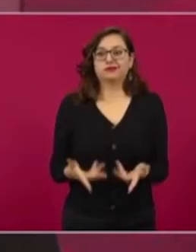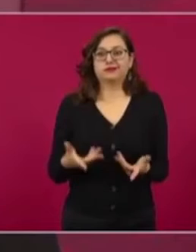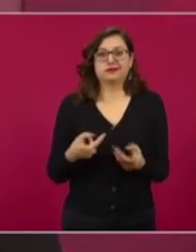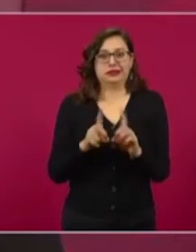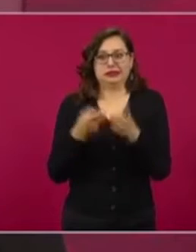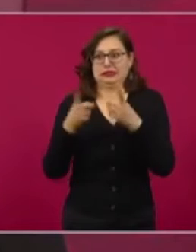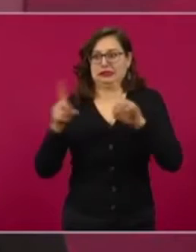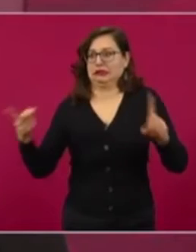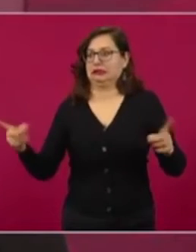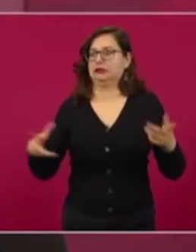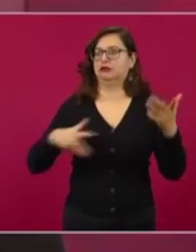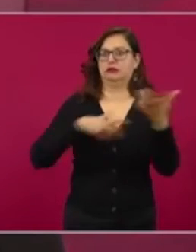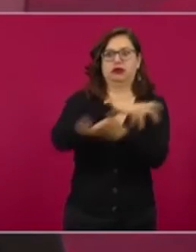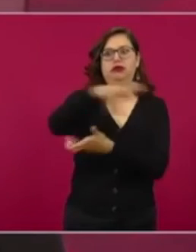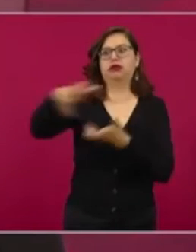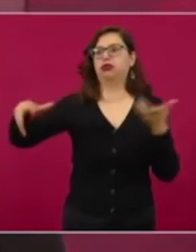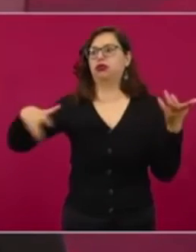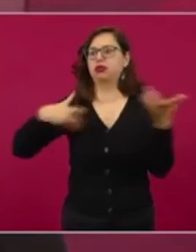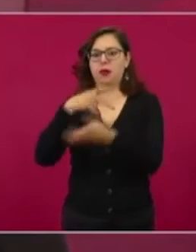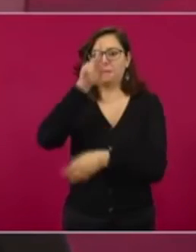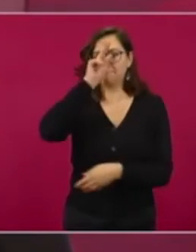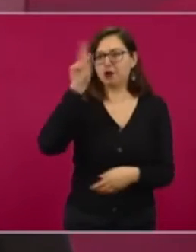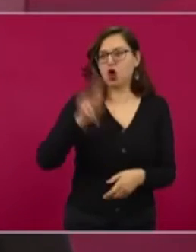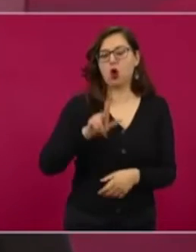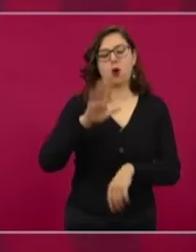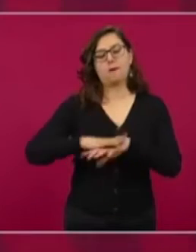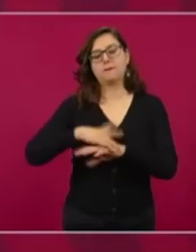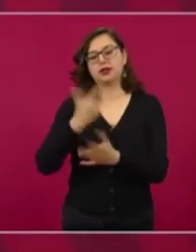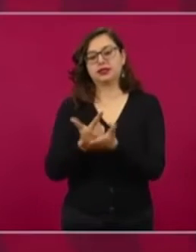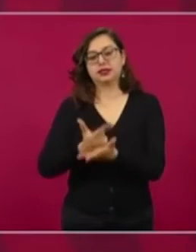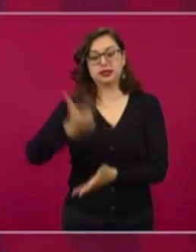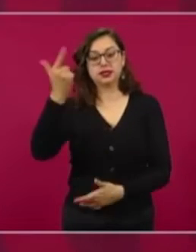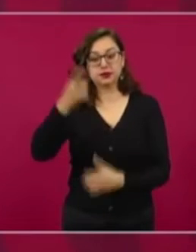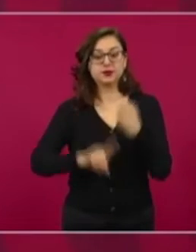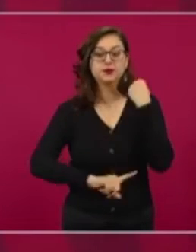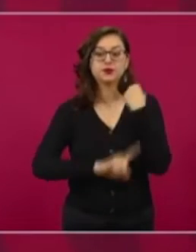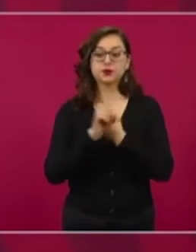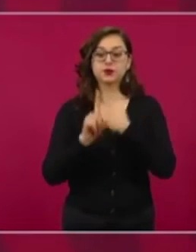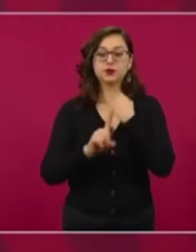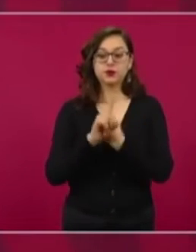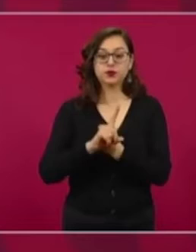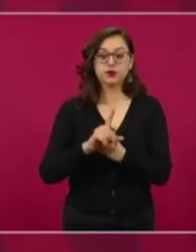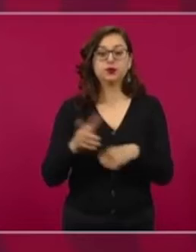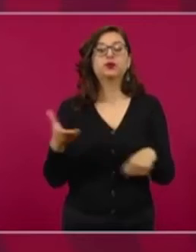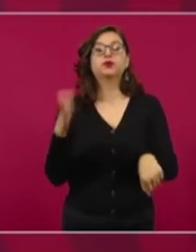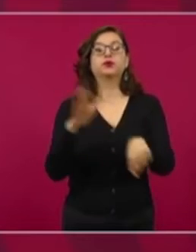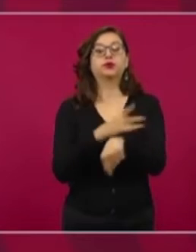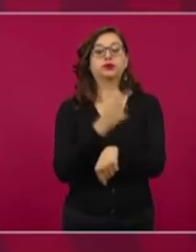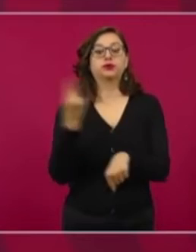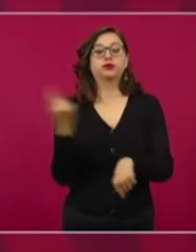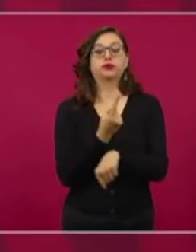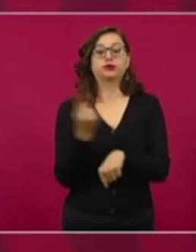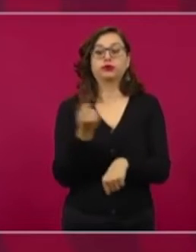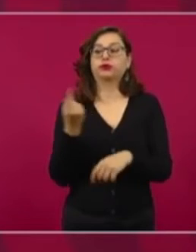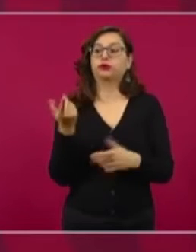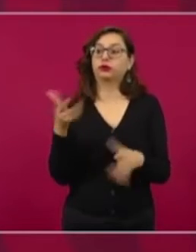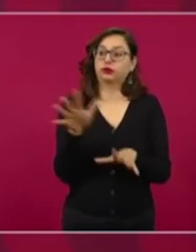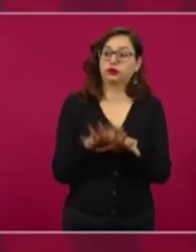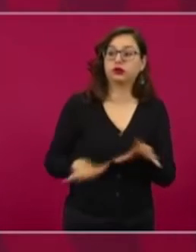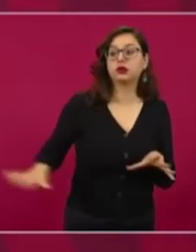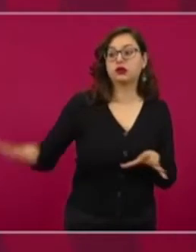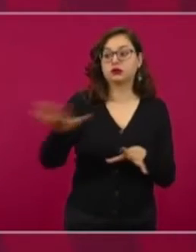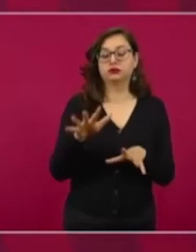desastre peor, se va a agravar la situación, porque es una zona que va a